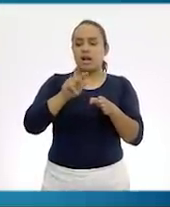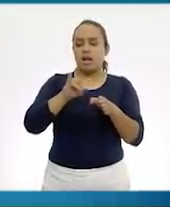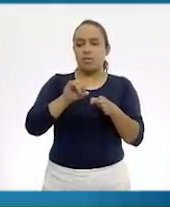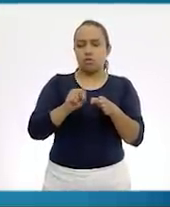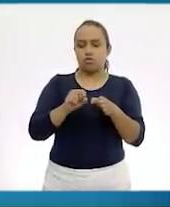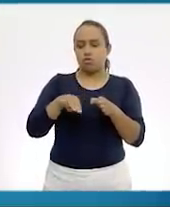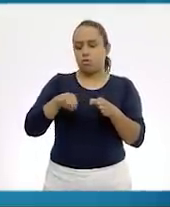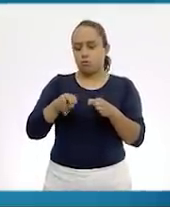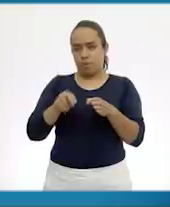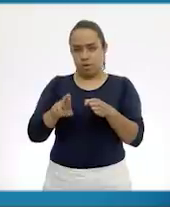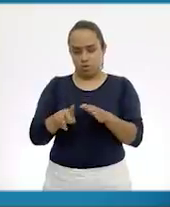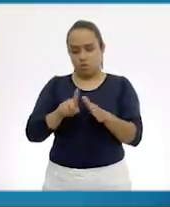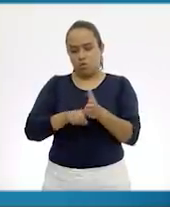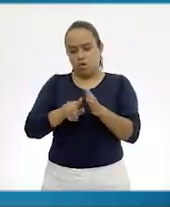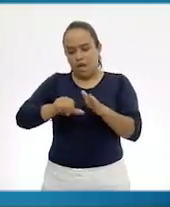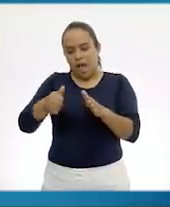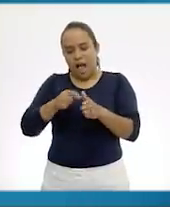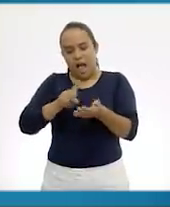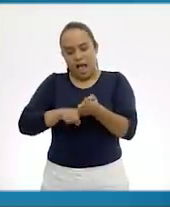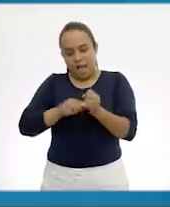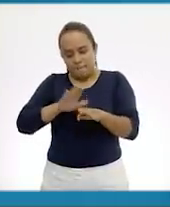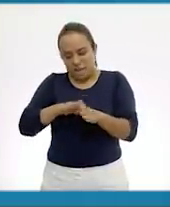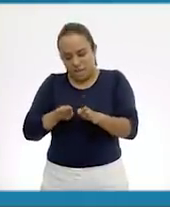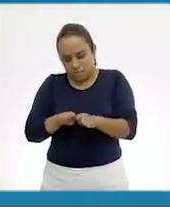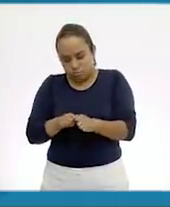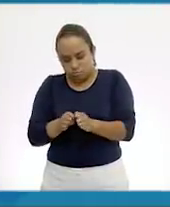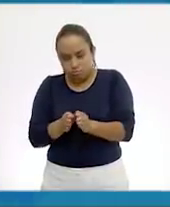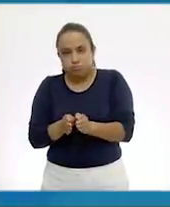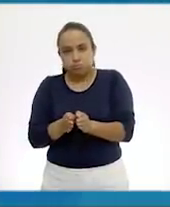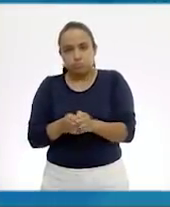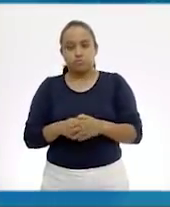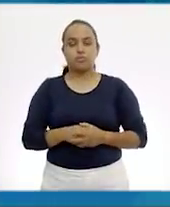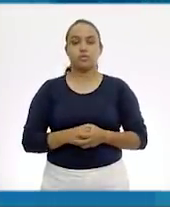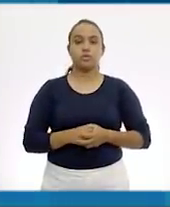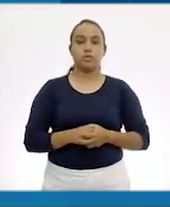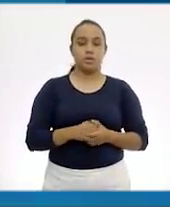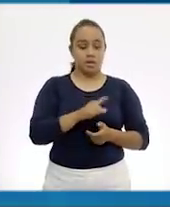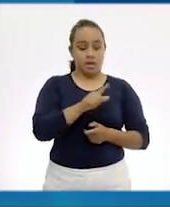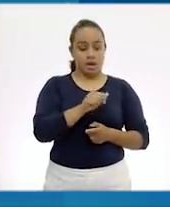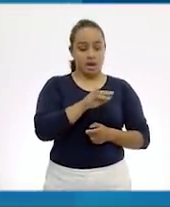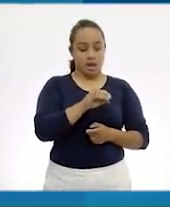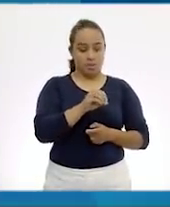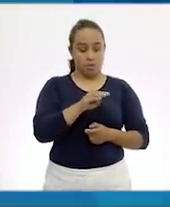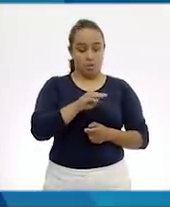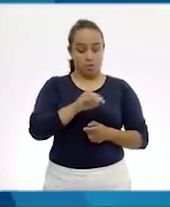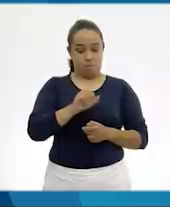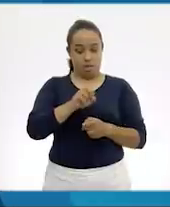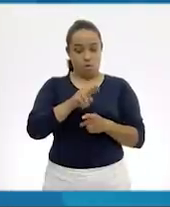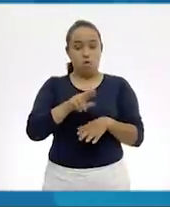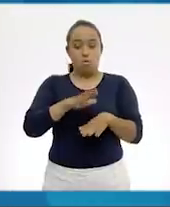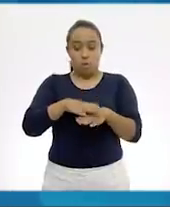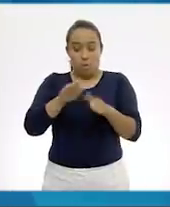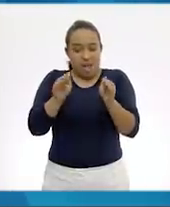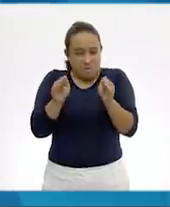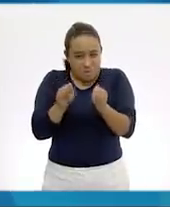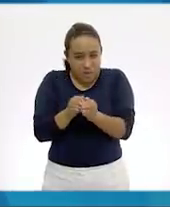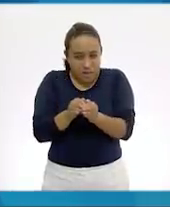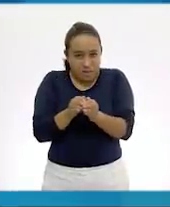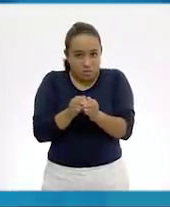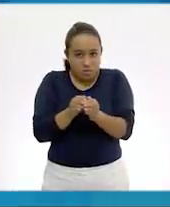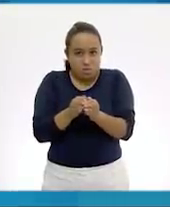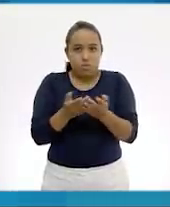menores y a las estructuras situadas entre ellos. Entonces, ¿los labios menores son iguales pero más pequeños?